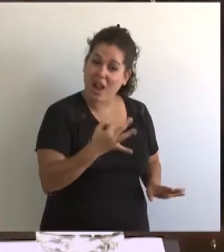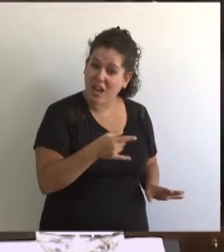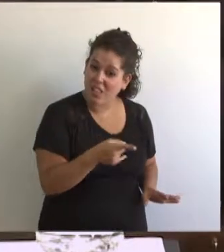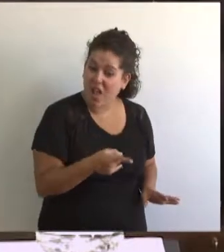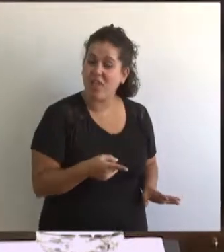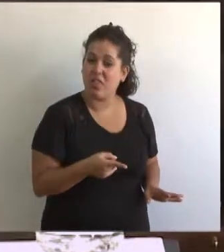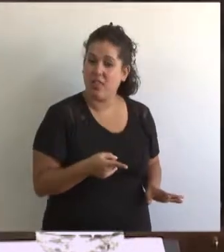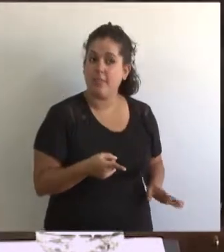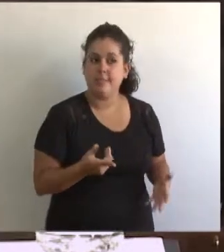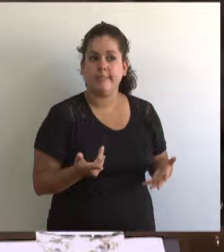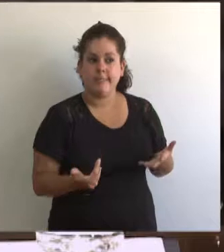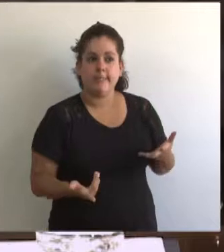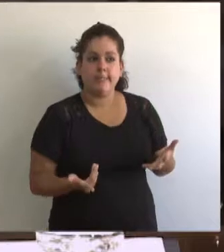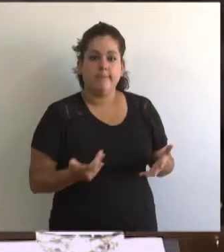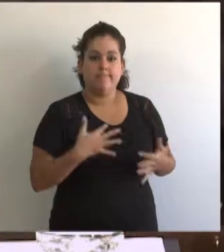realidad,